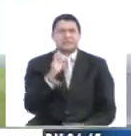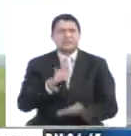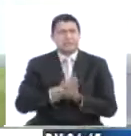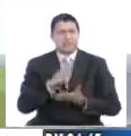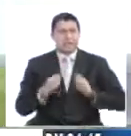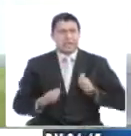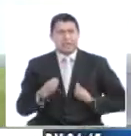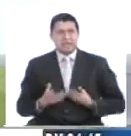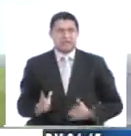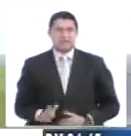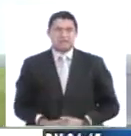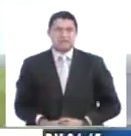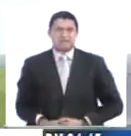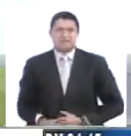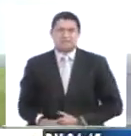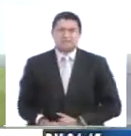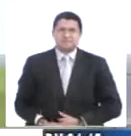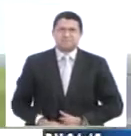ansiedad